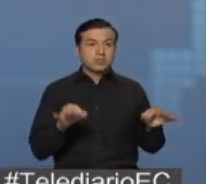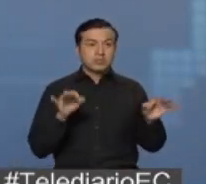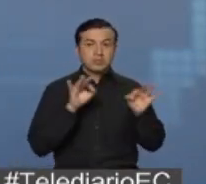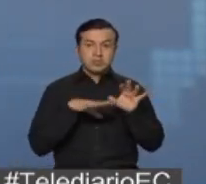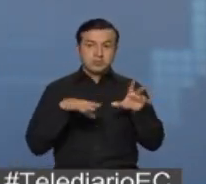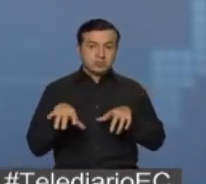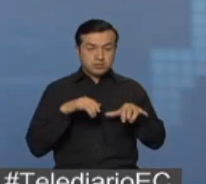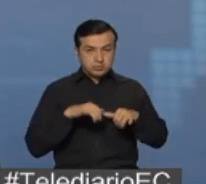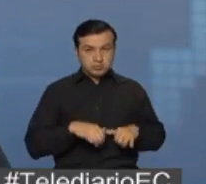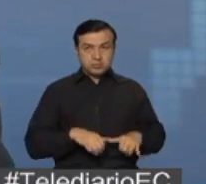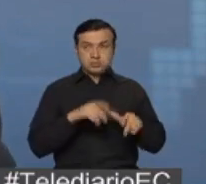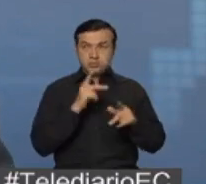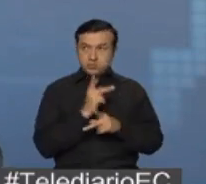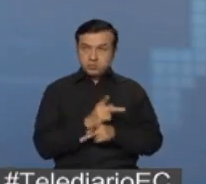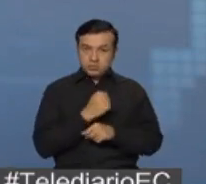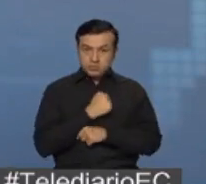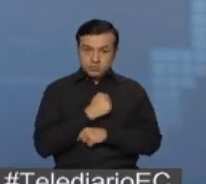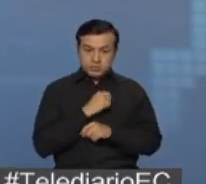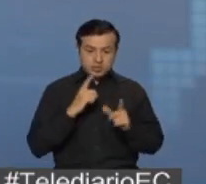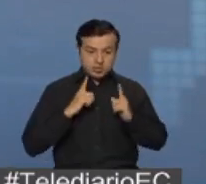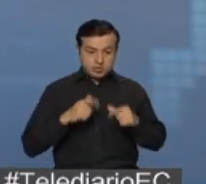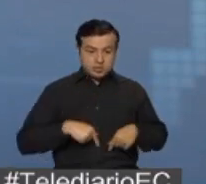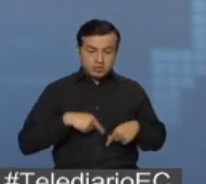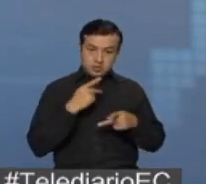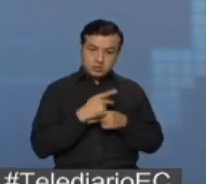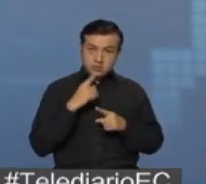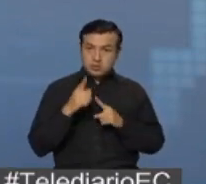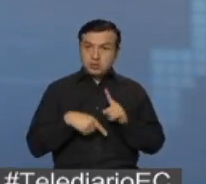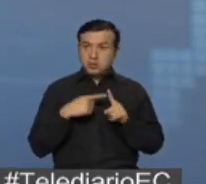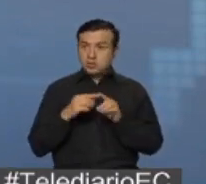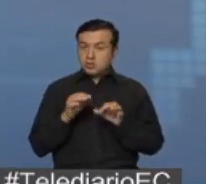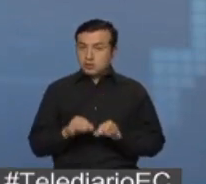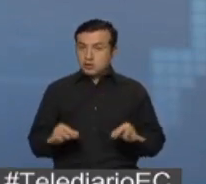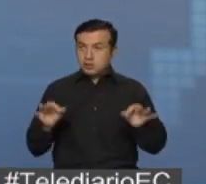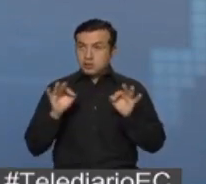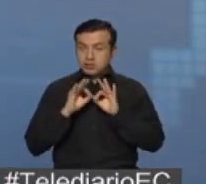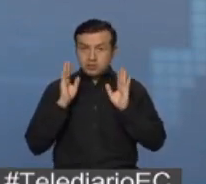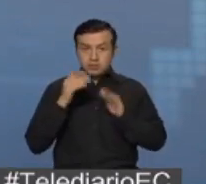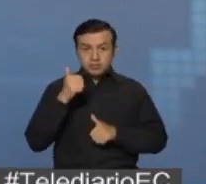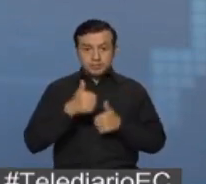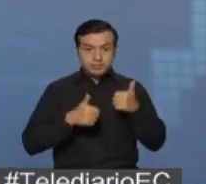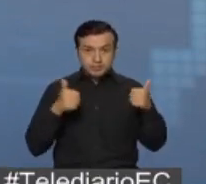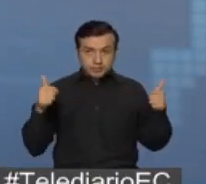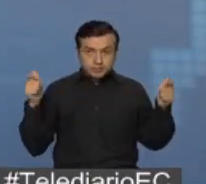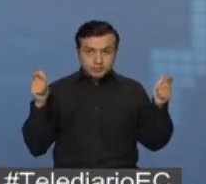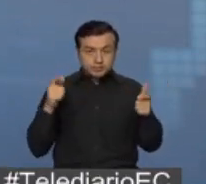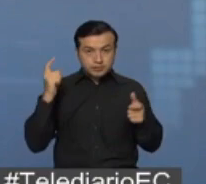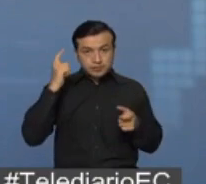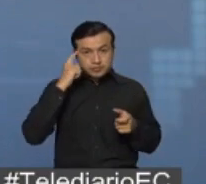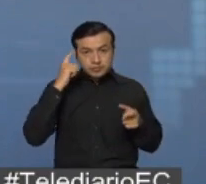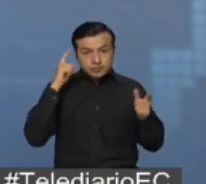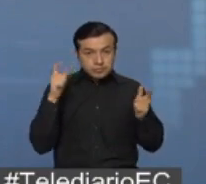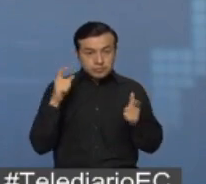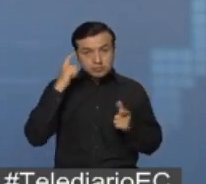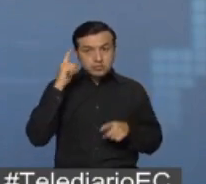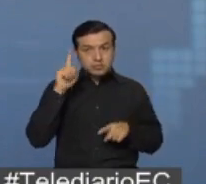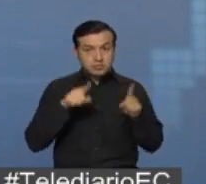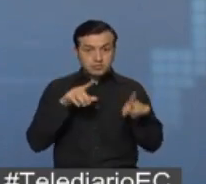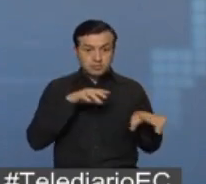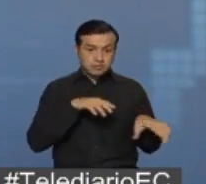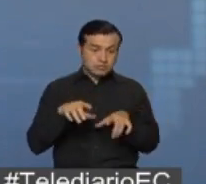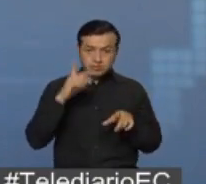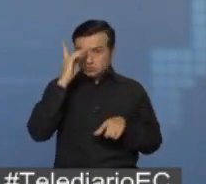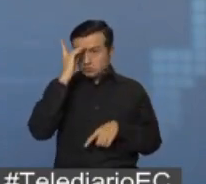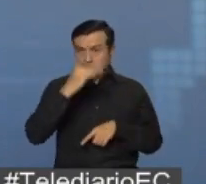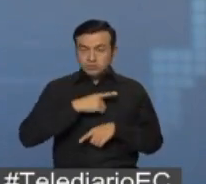asumir acciones que protejan nuestra salud es también muy importante tener en cuenta que las autoridades están pensando en ciertas acciones